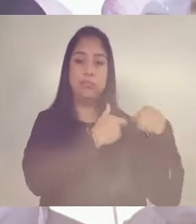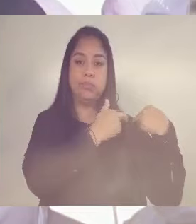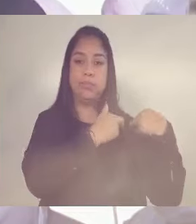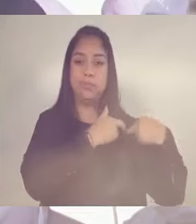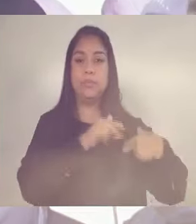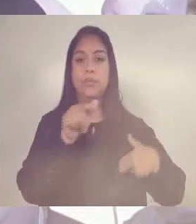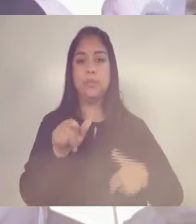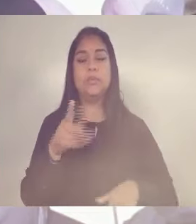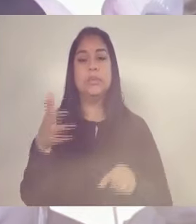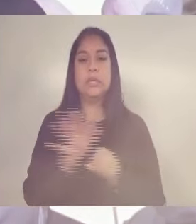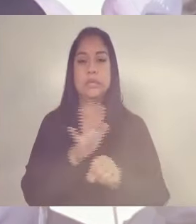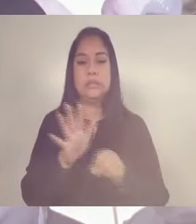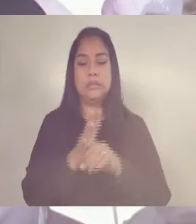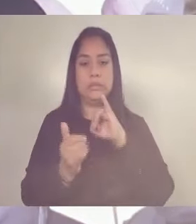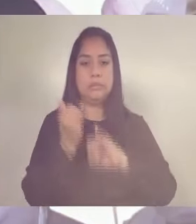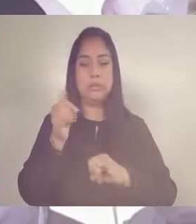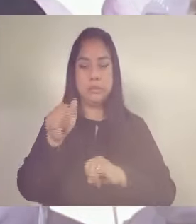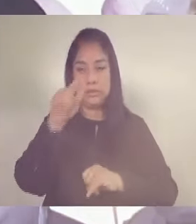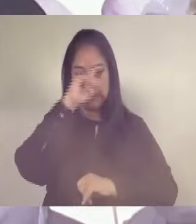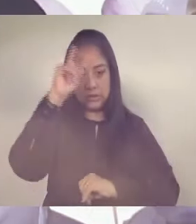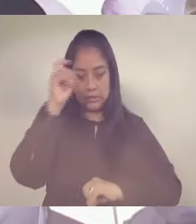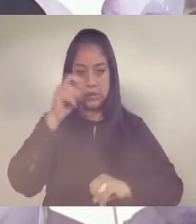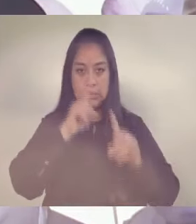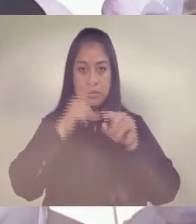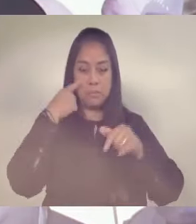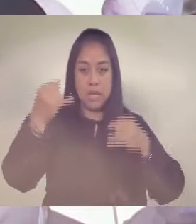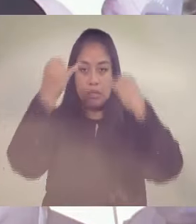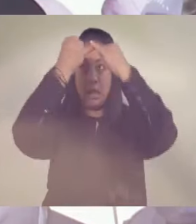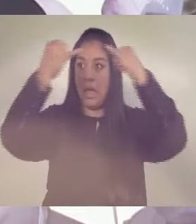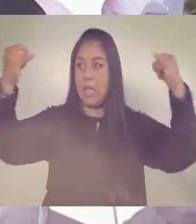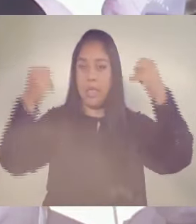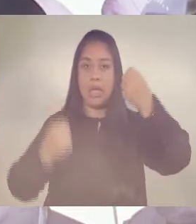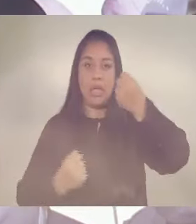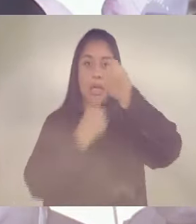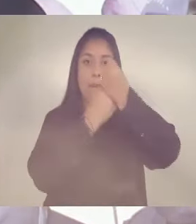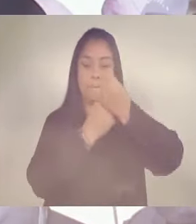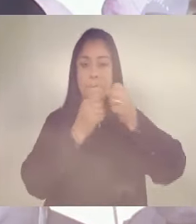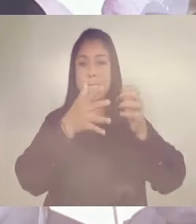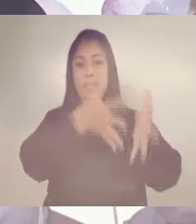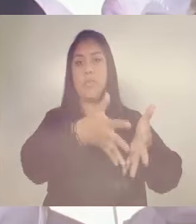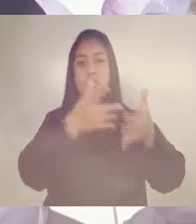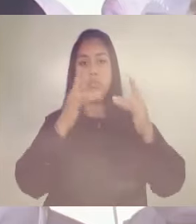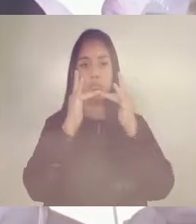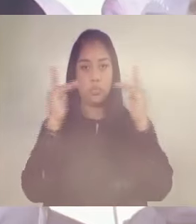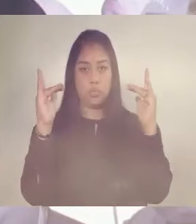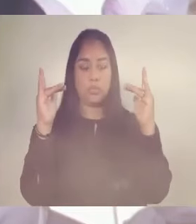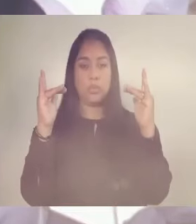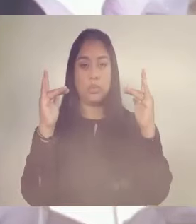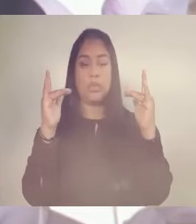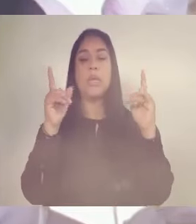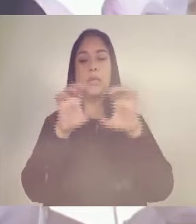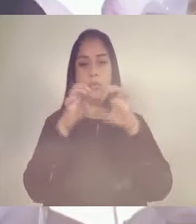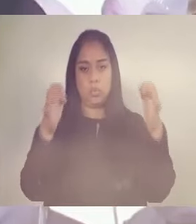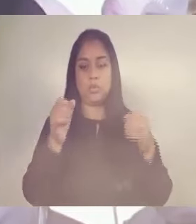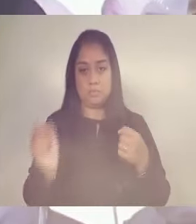responsable de completar la tarea de tendido de cables y soporte permanente del puente. Entonces, con la